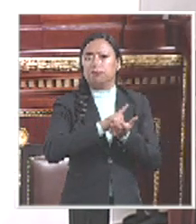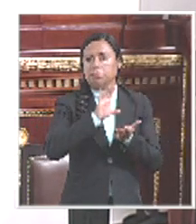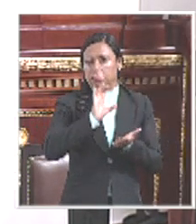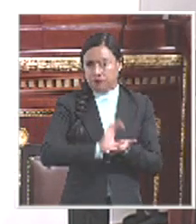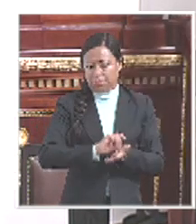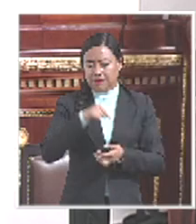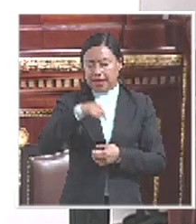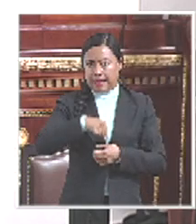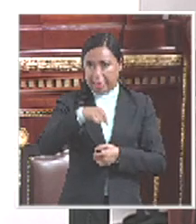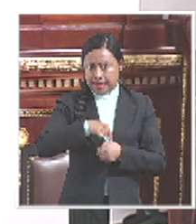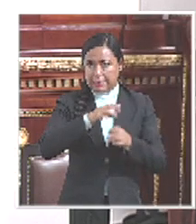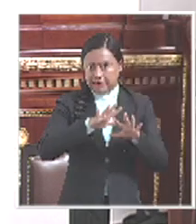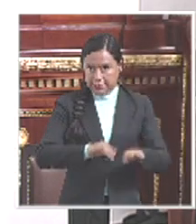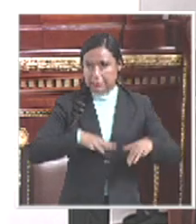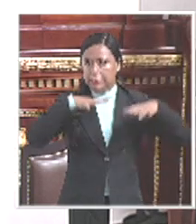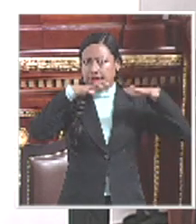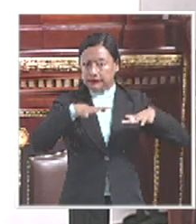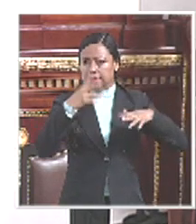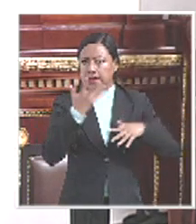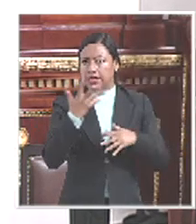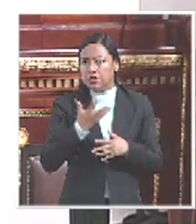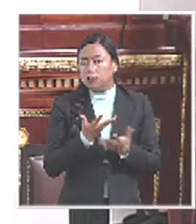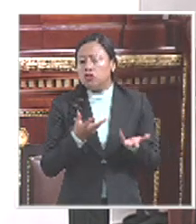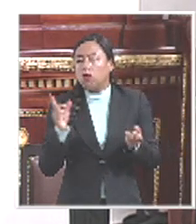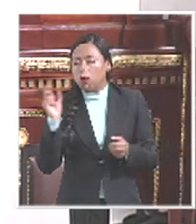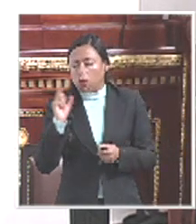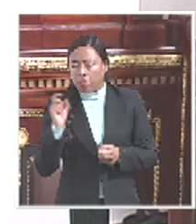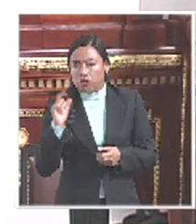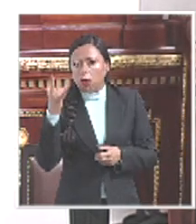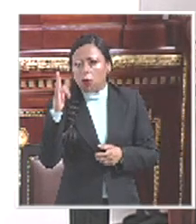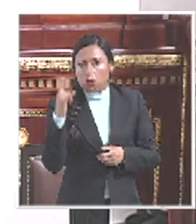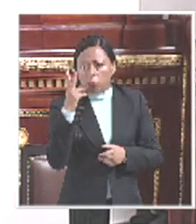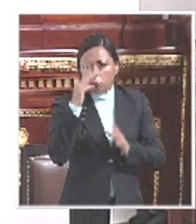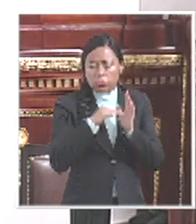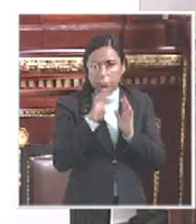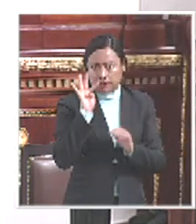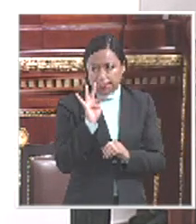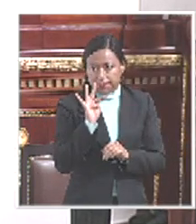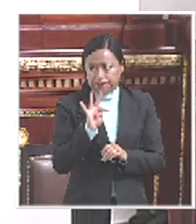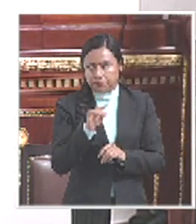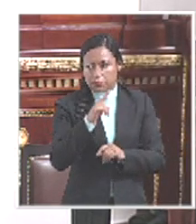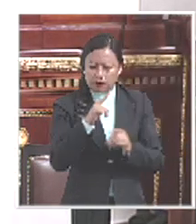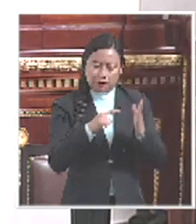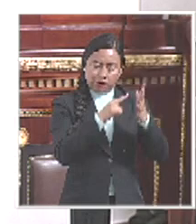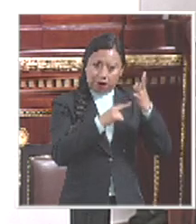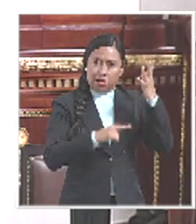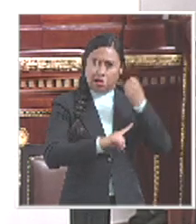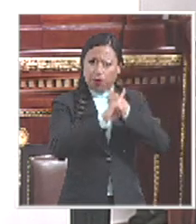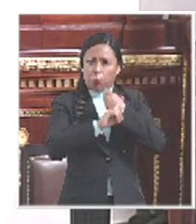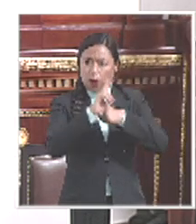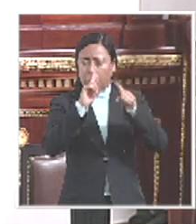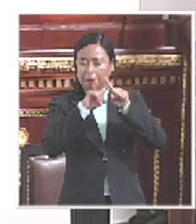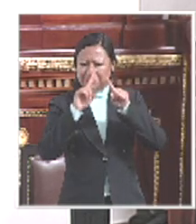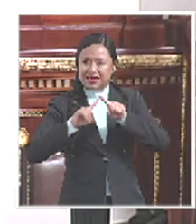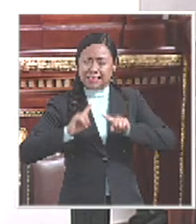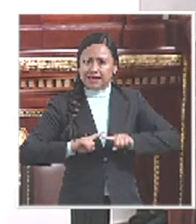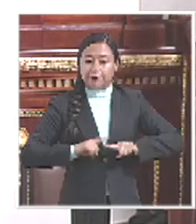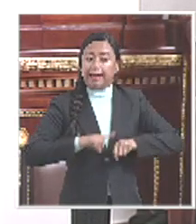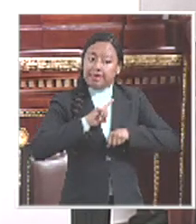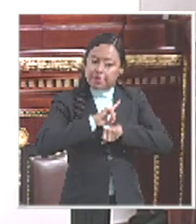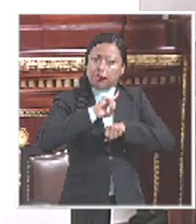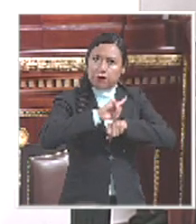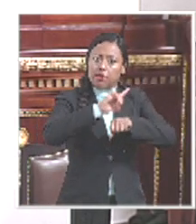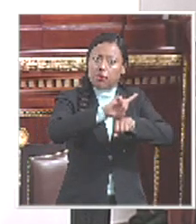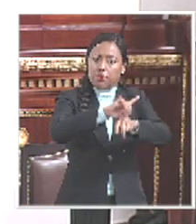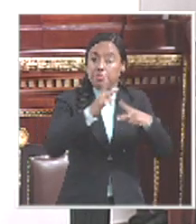julio del año pasado, se expusieron problemáticas a las que se enfrentan día a día las personas con discapacidad y